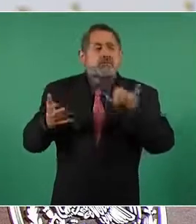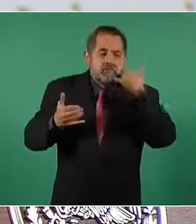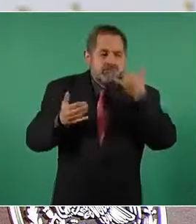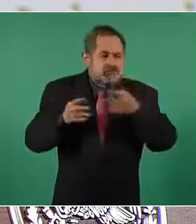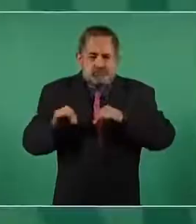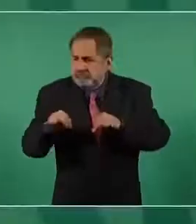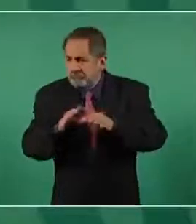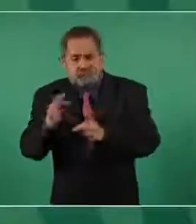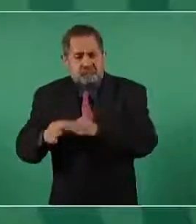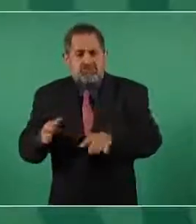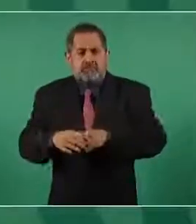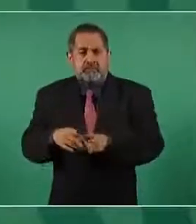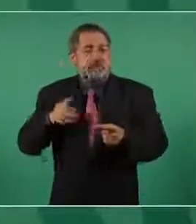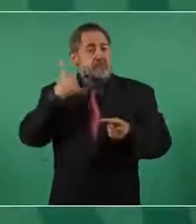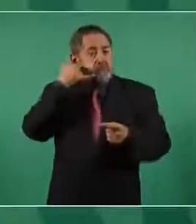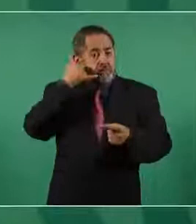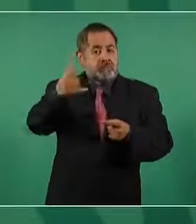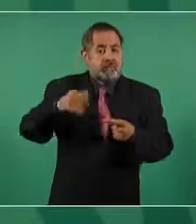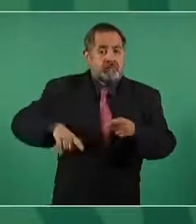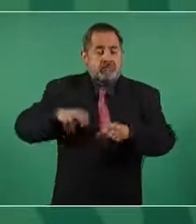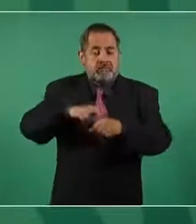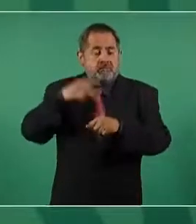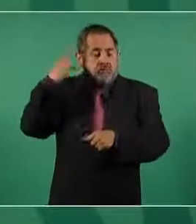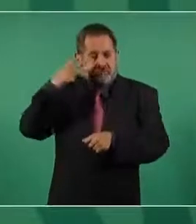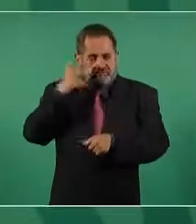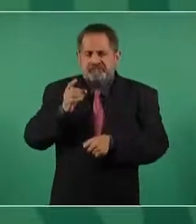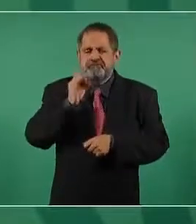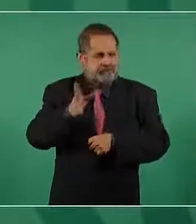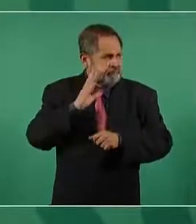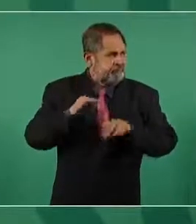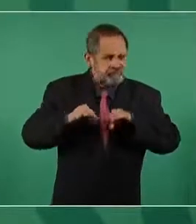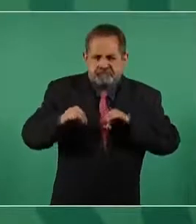Le hablé al gobernador de Puebla, ahí estaba.